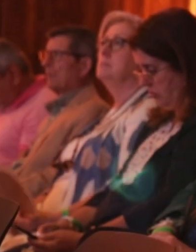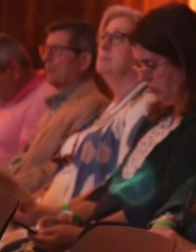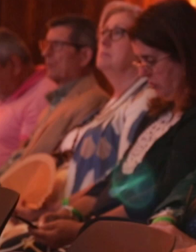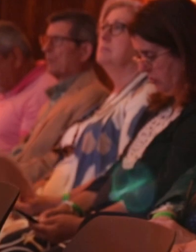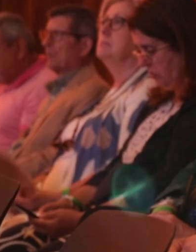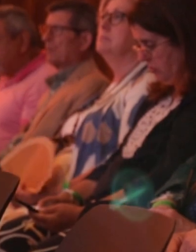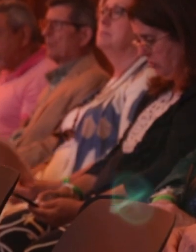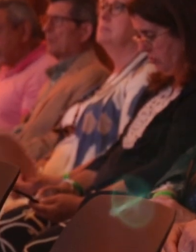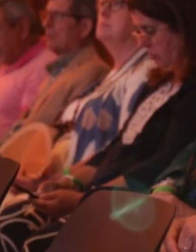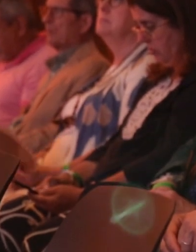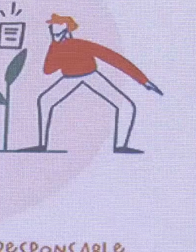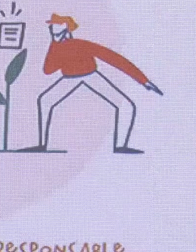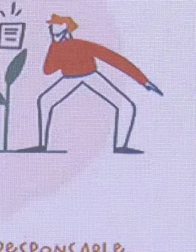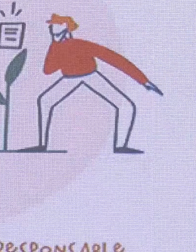necesidades.